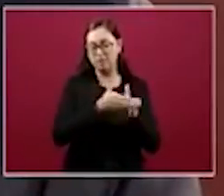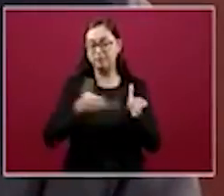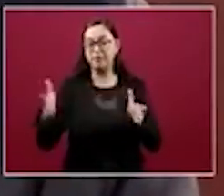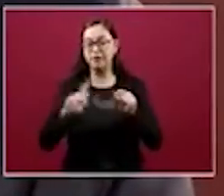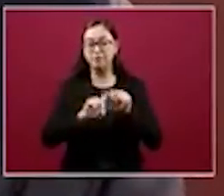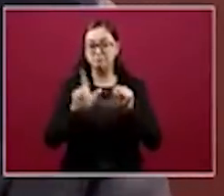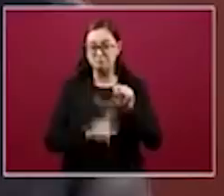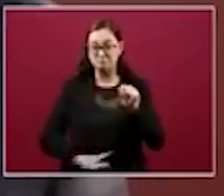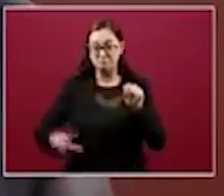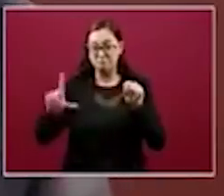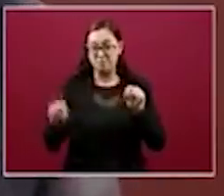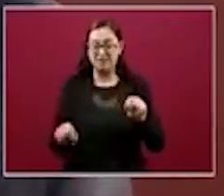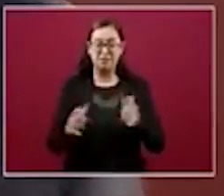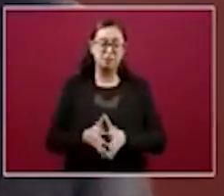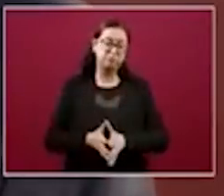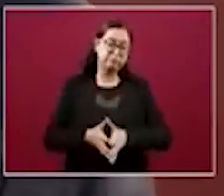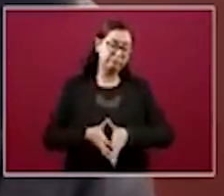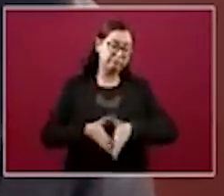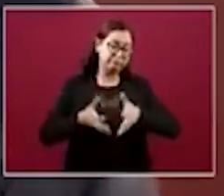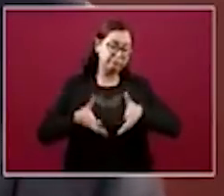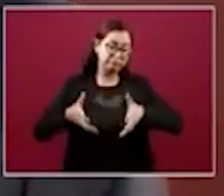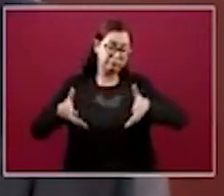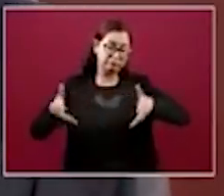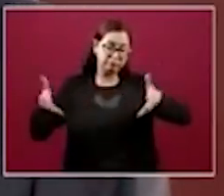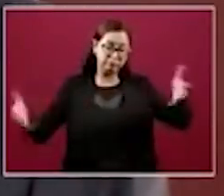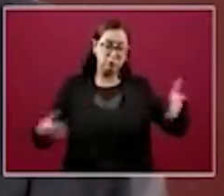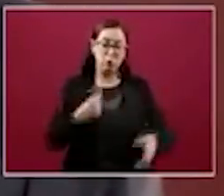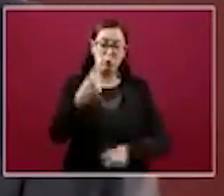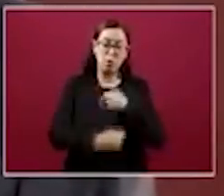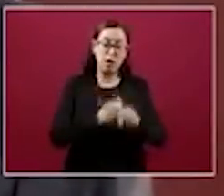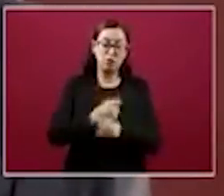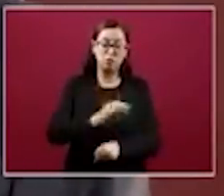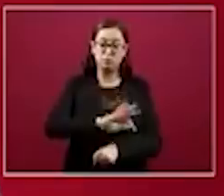México creció a una tasa promedio anual